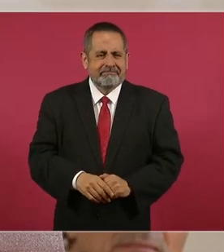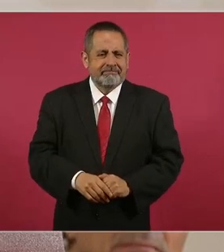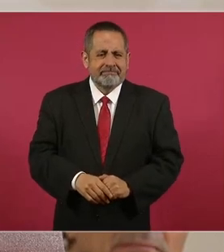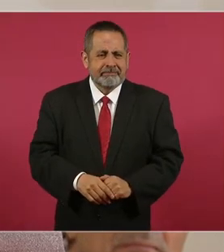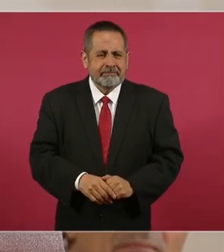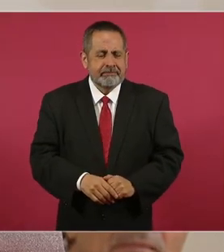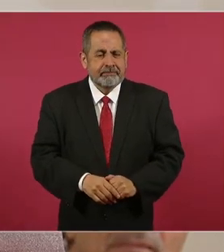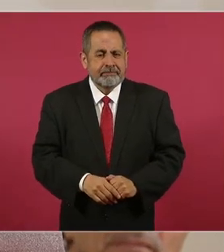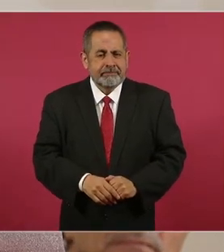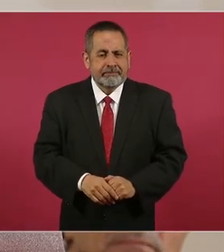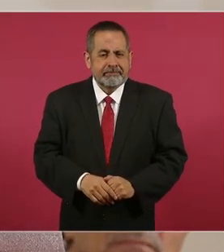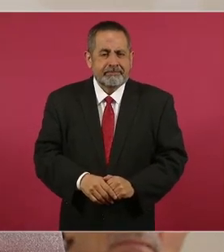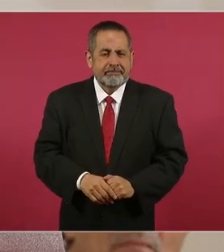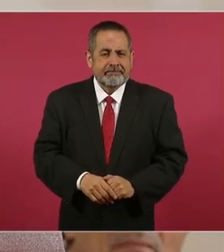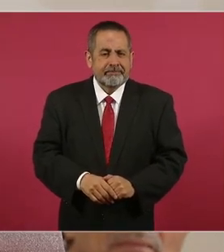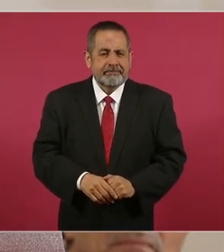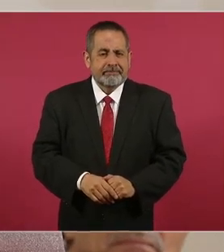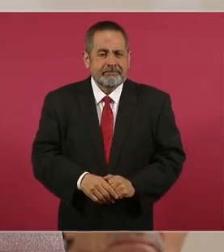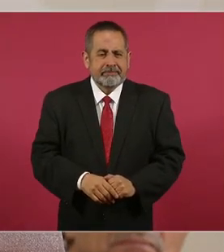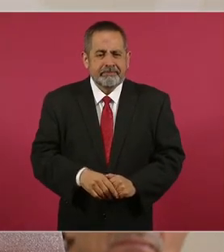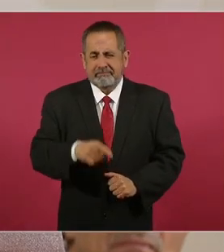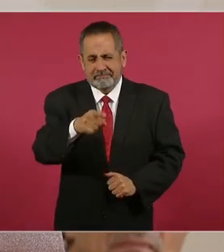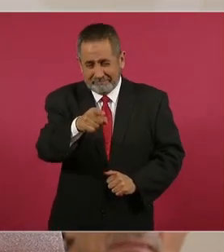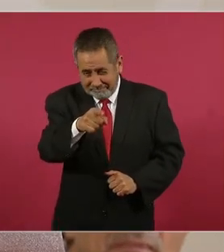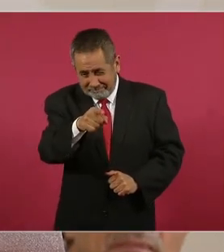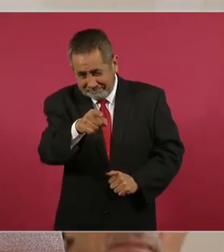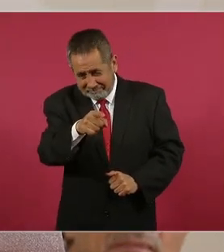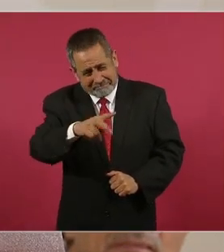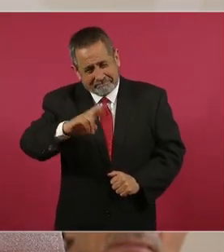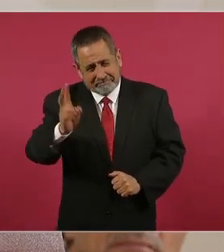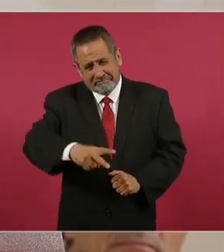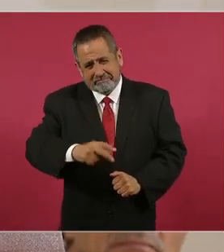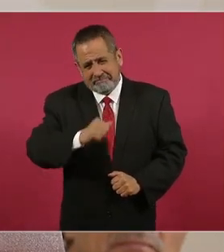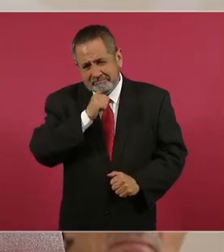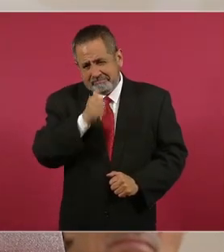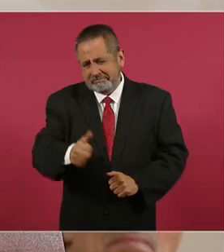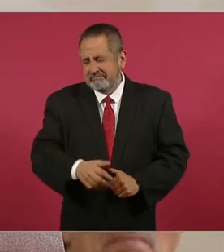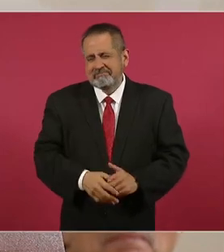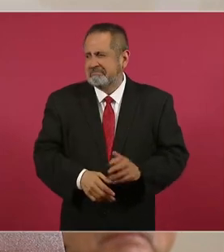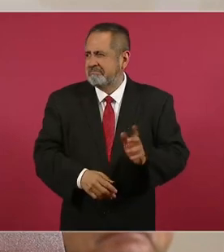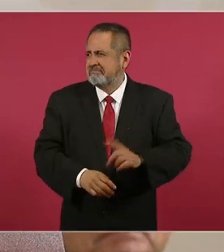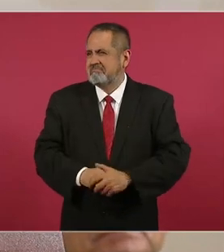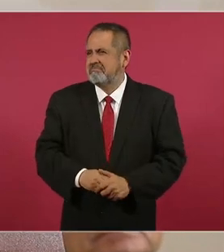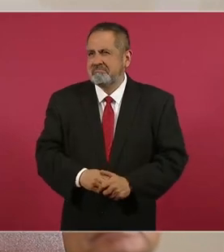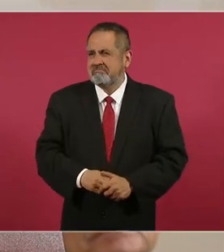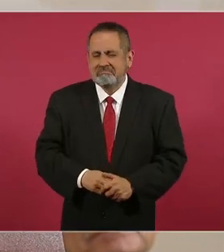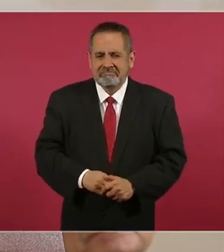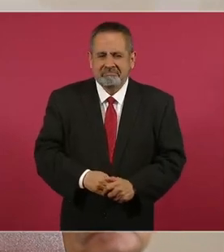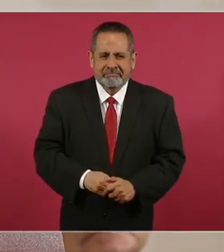algo no pegado a la realidad. Cuando hay un asesinato